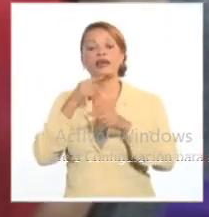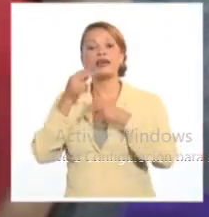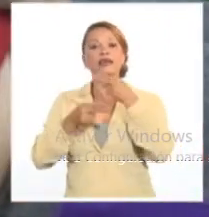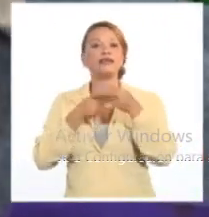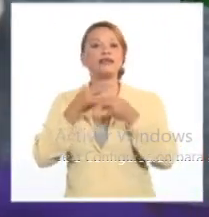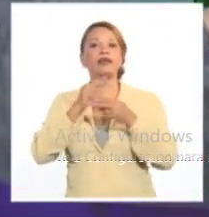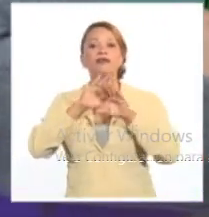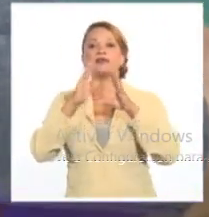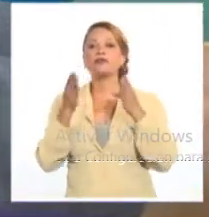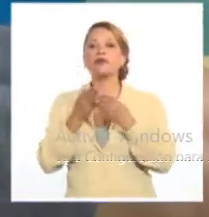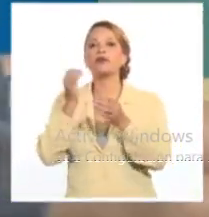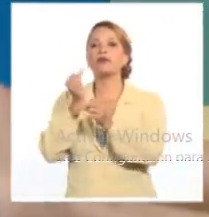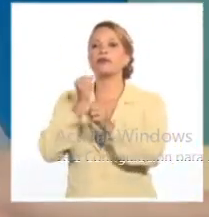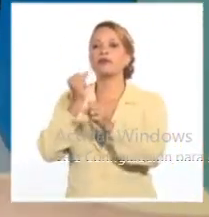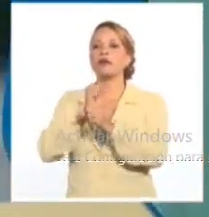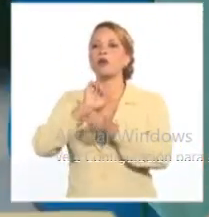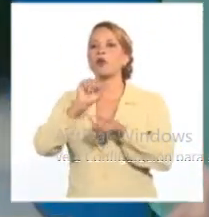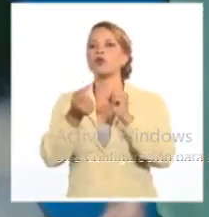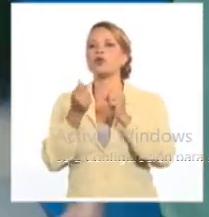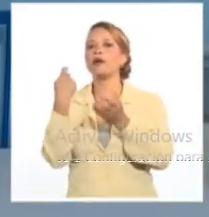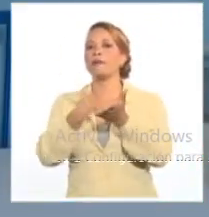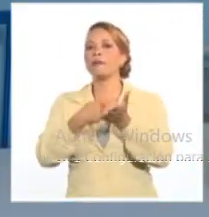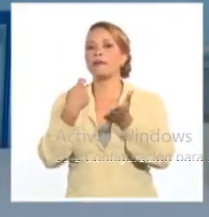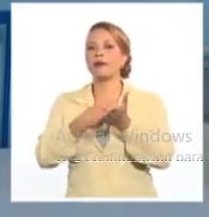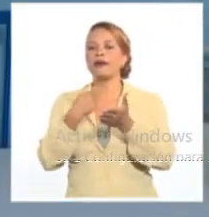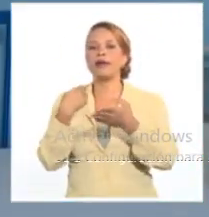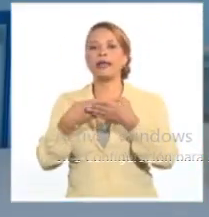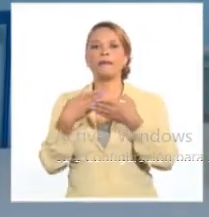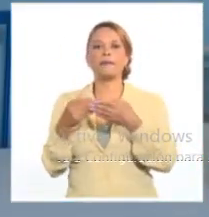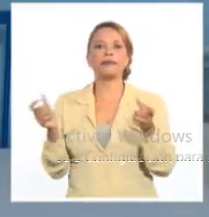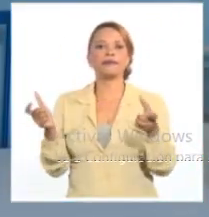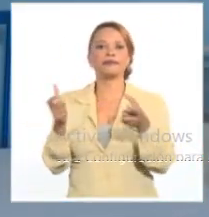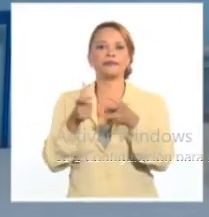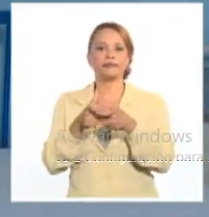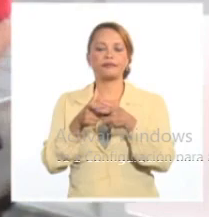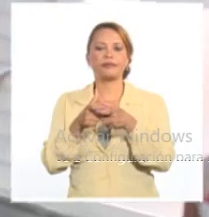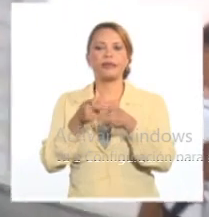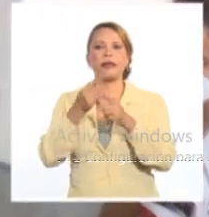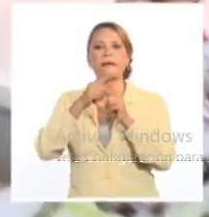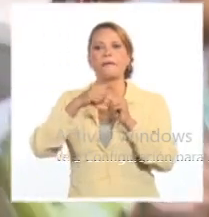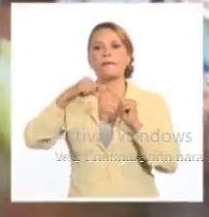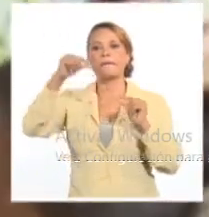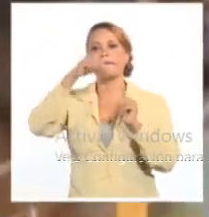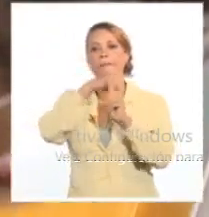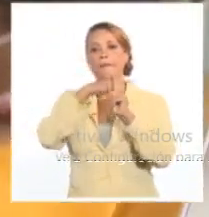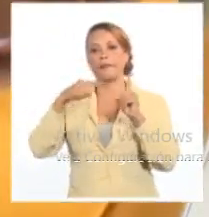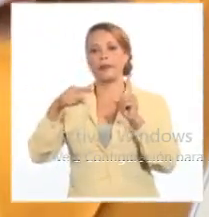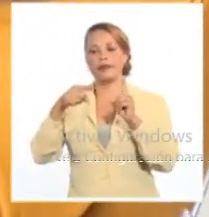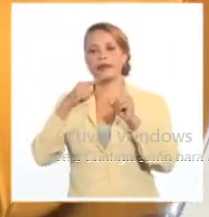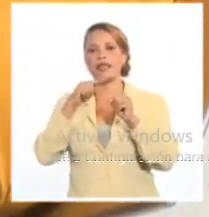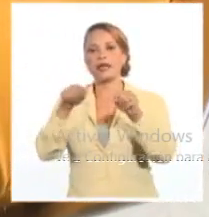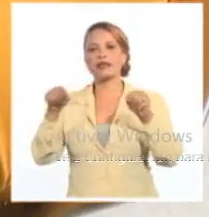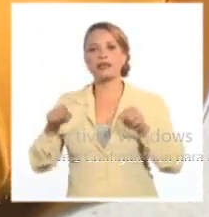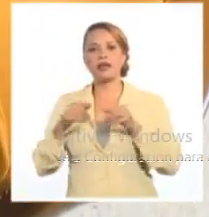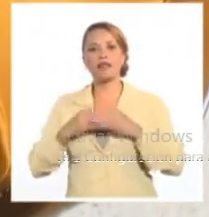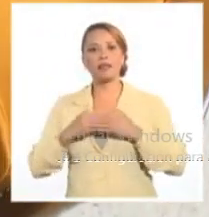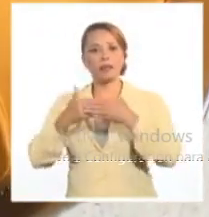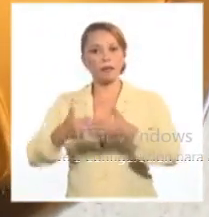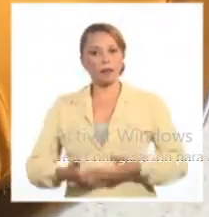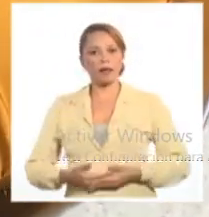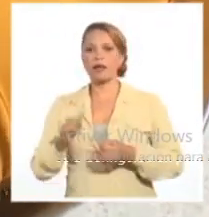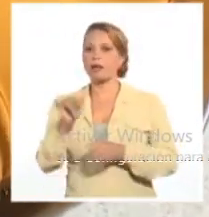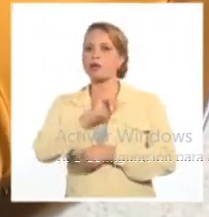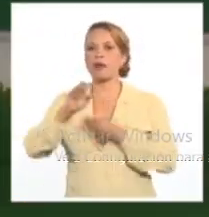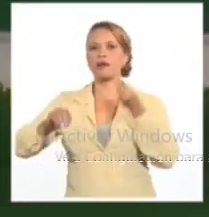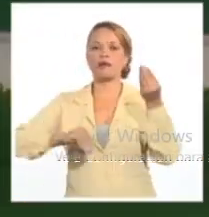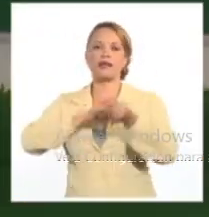acciones controladas y financiadas por la mediana empresa Agroindustrial Media Luna. La sala de gestante A también fue transformada